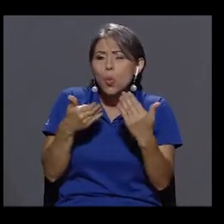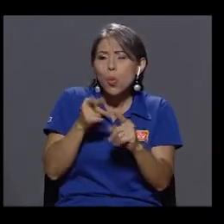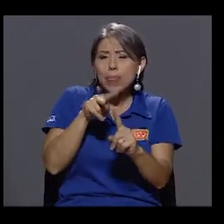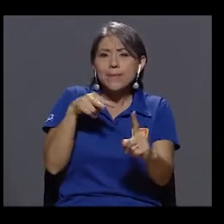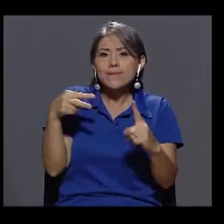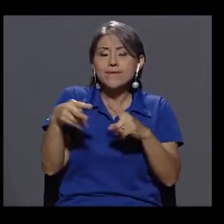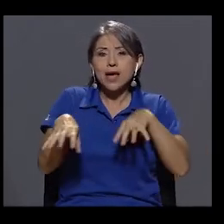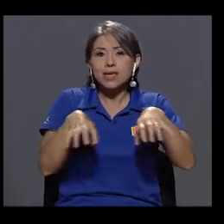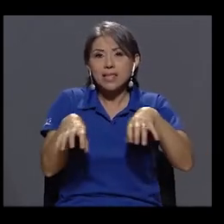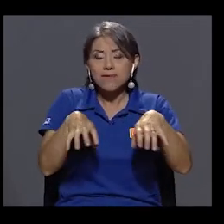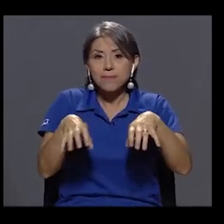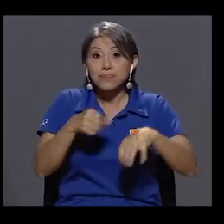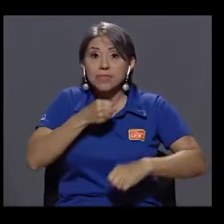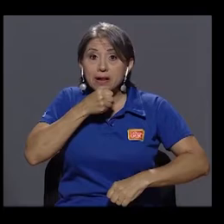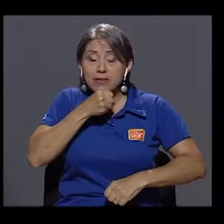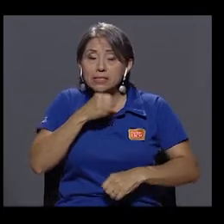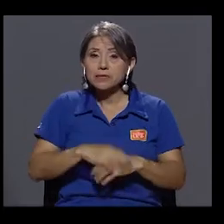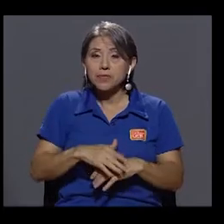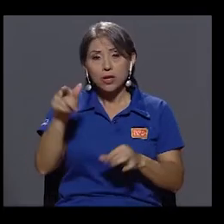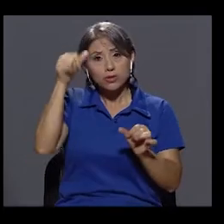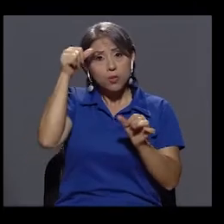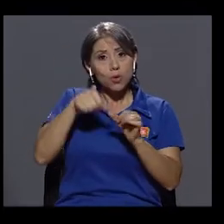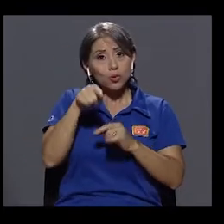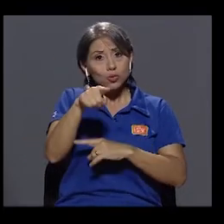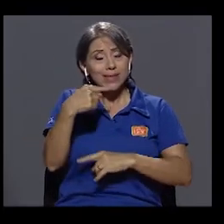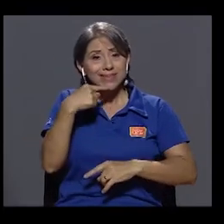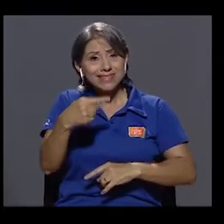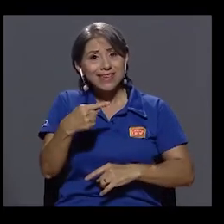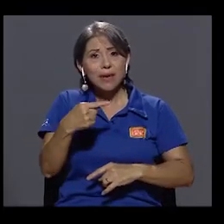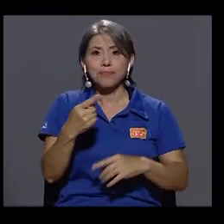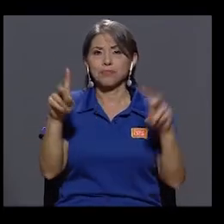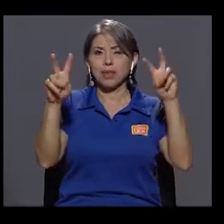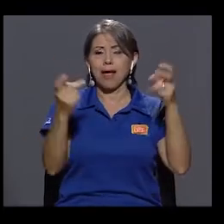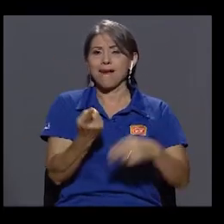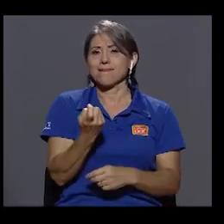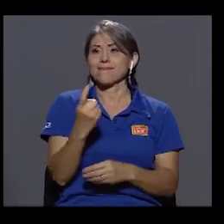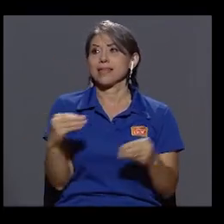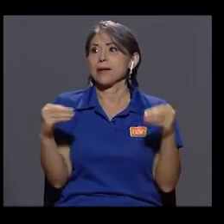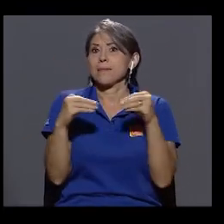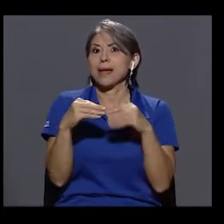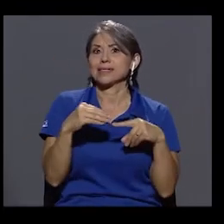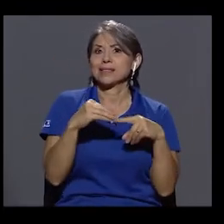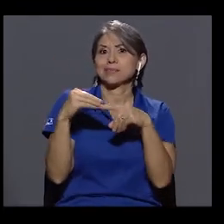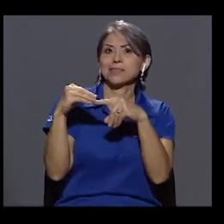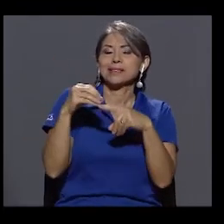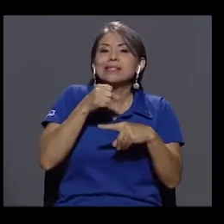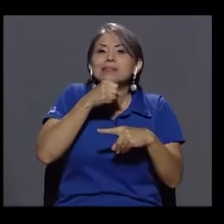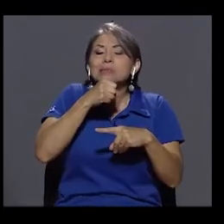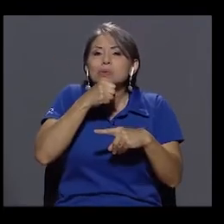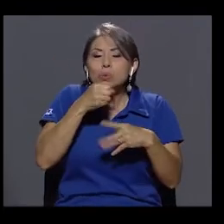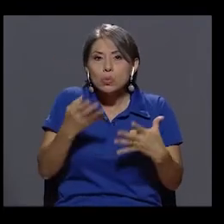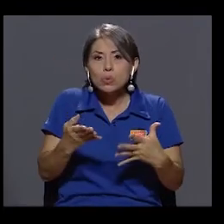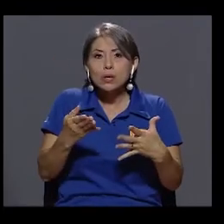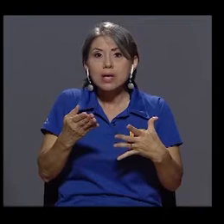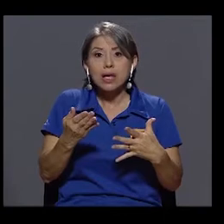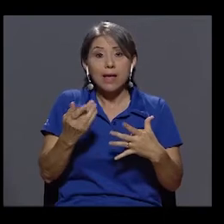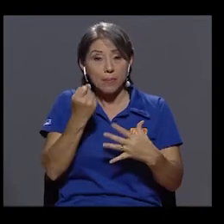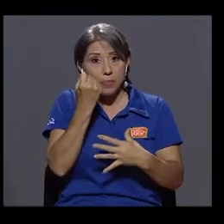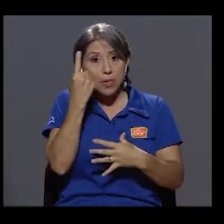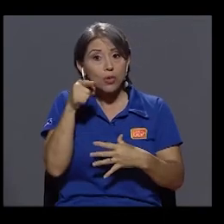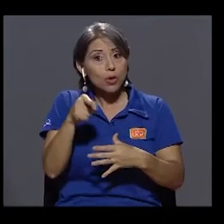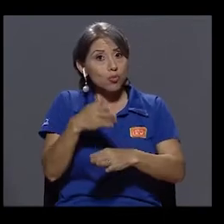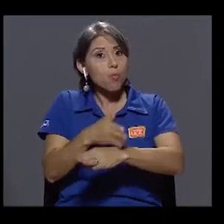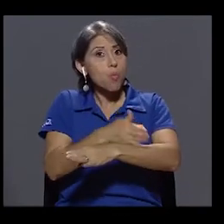activa de la vejez y recuerdo que usted decía nos hacen falta más de diría atrás entiendo que esa situación ha venido mejorando muchísimo